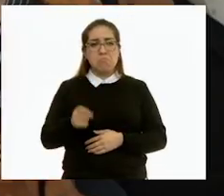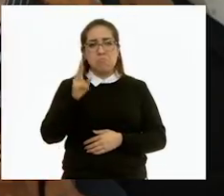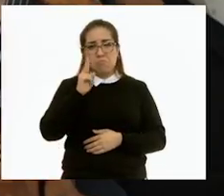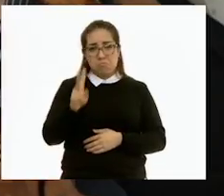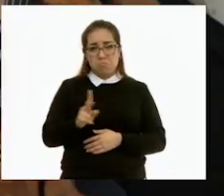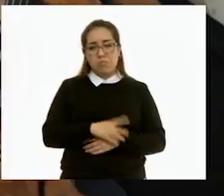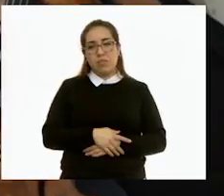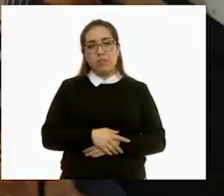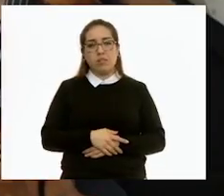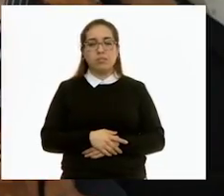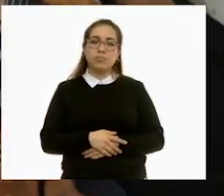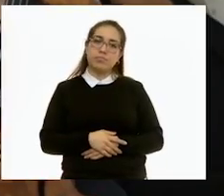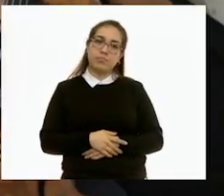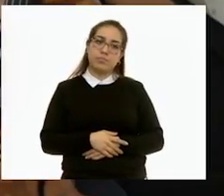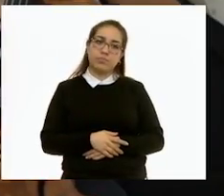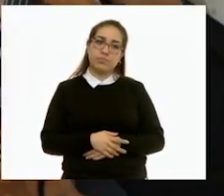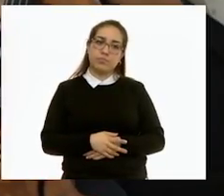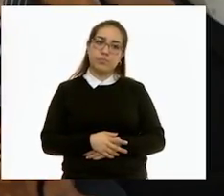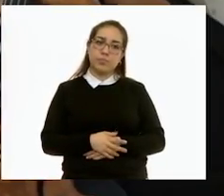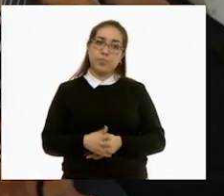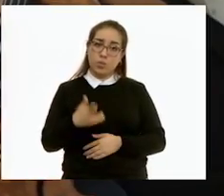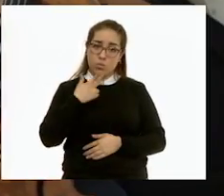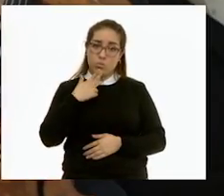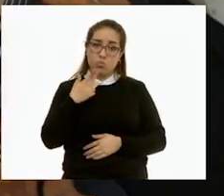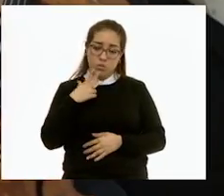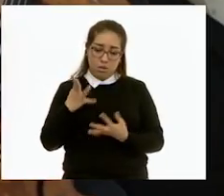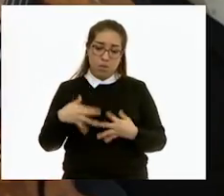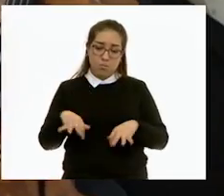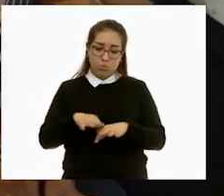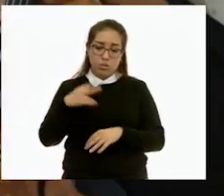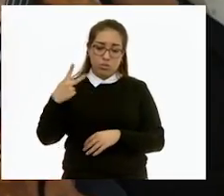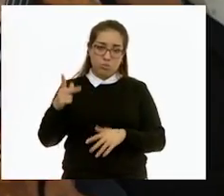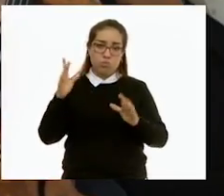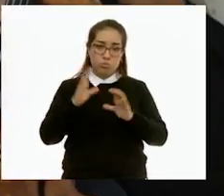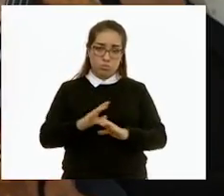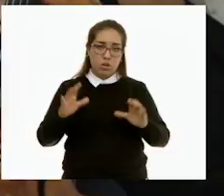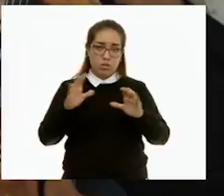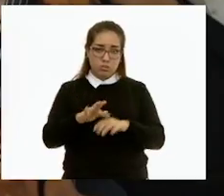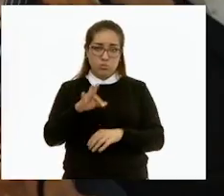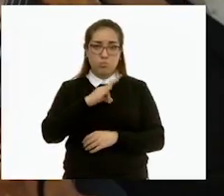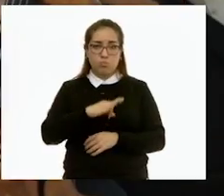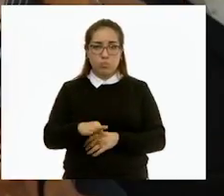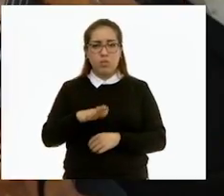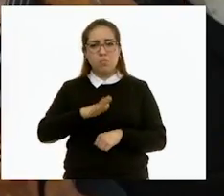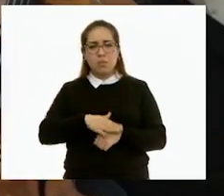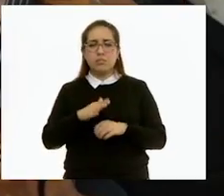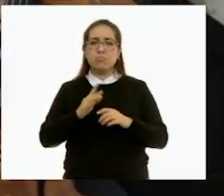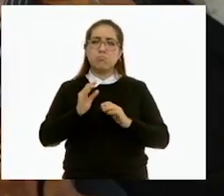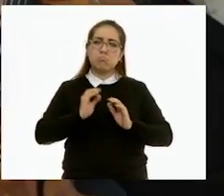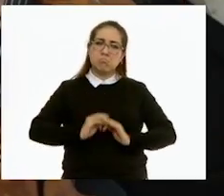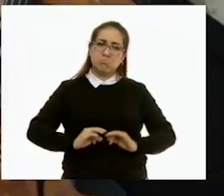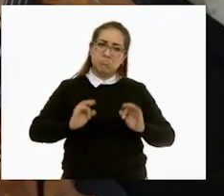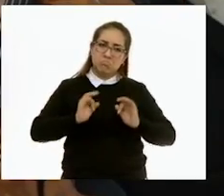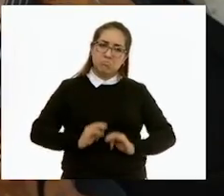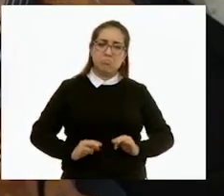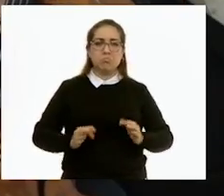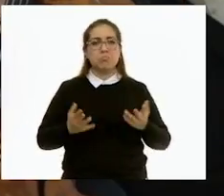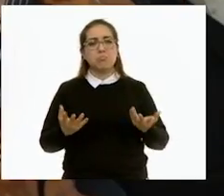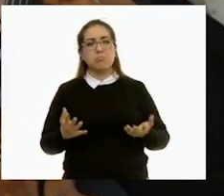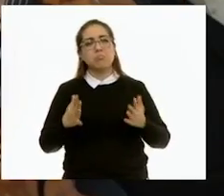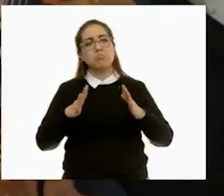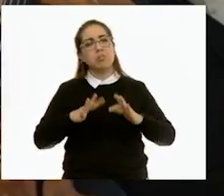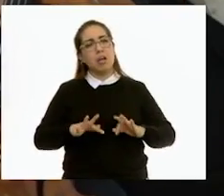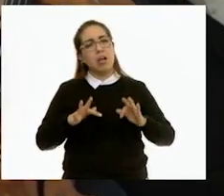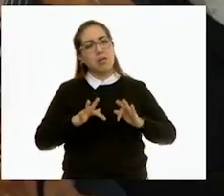juega solo un papel de acompañamiento, sino que hace importantes melodías, por lo general calmadas, ya que el registro